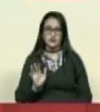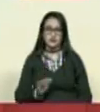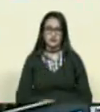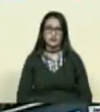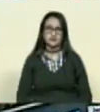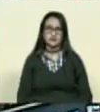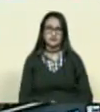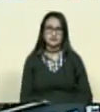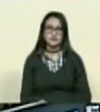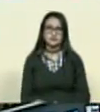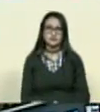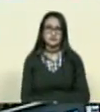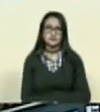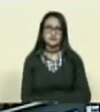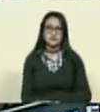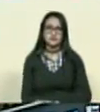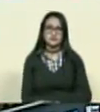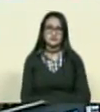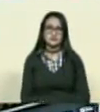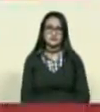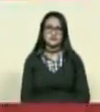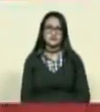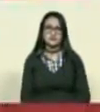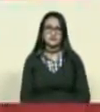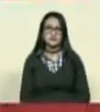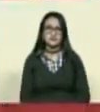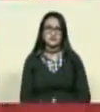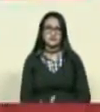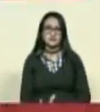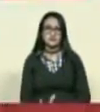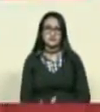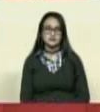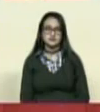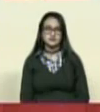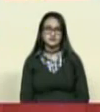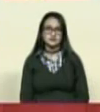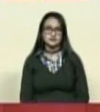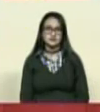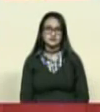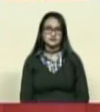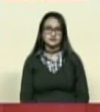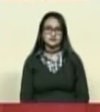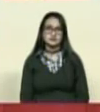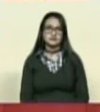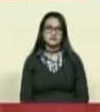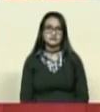¿verdad? Si hay una carrera muy parecida